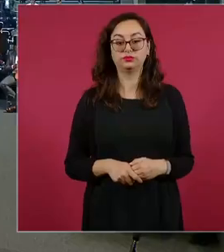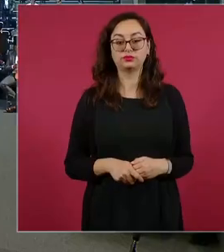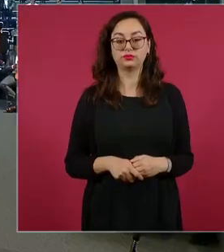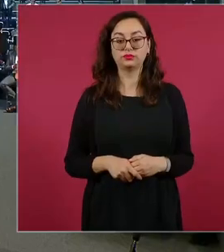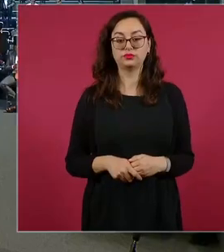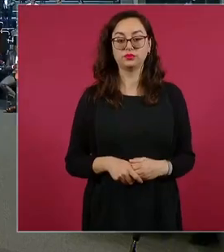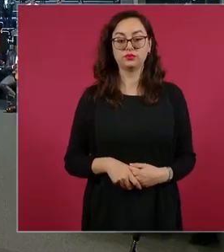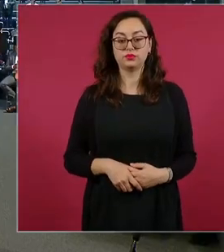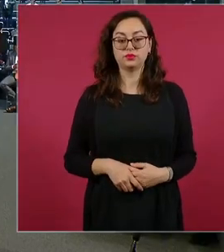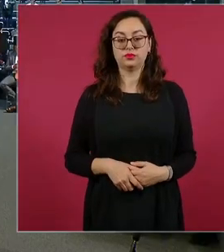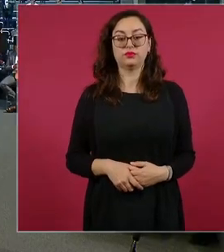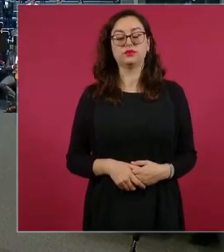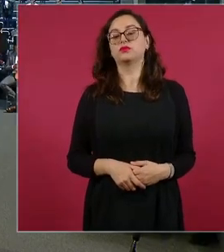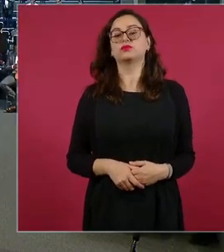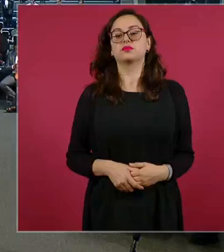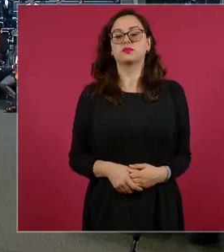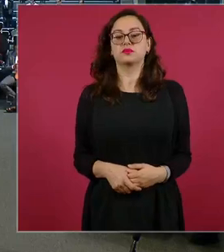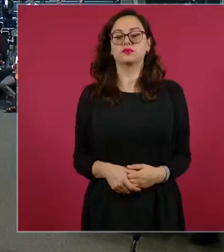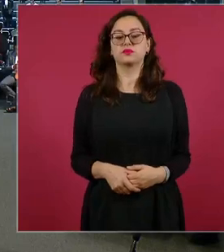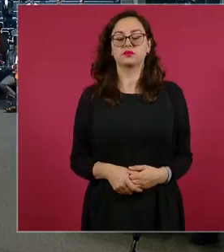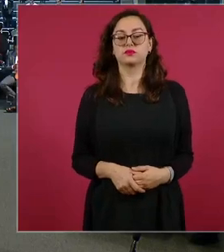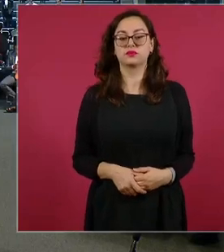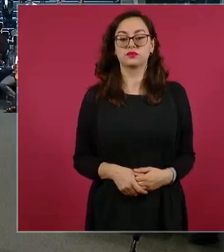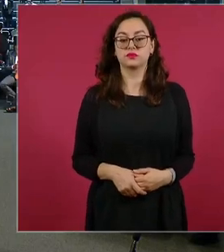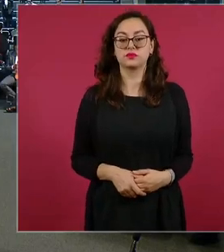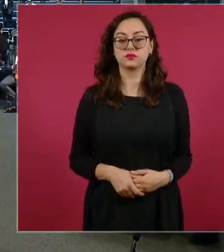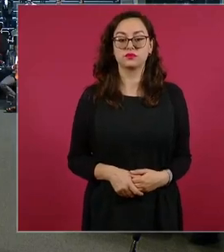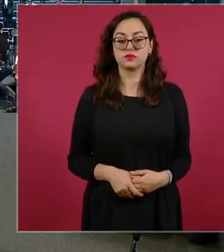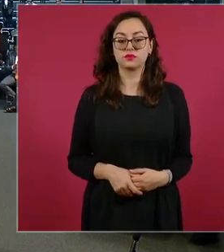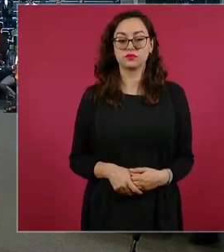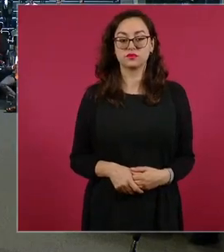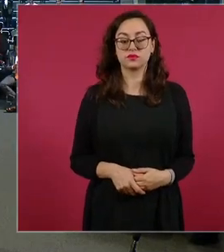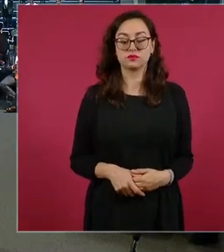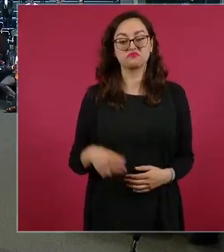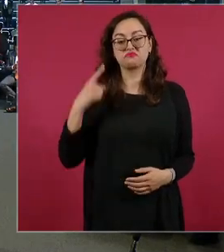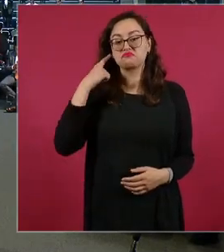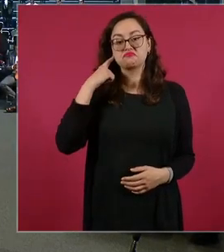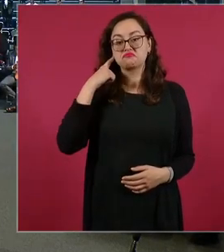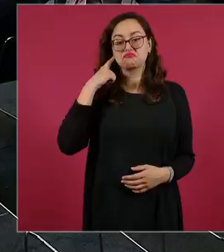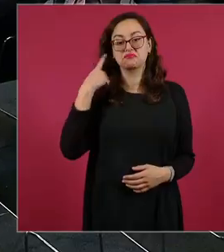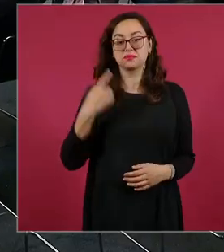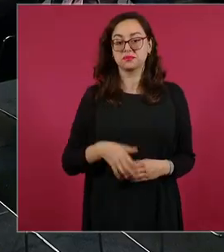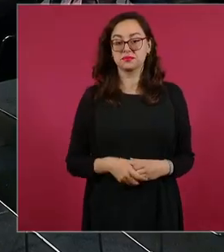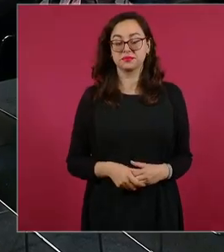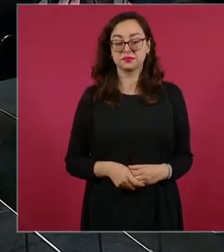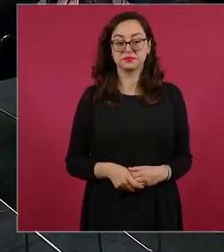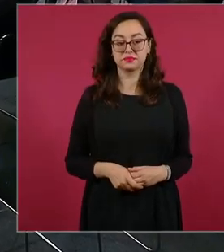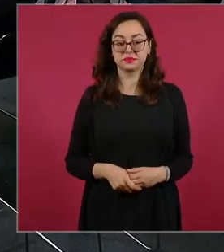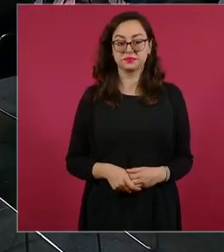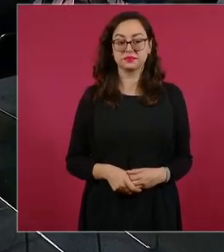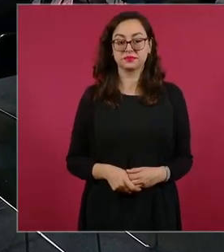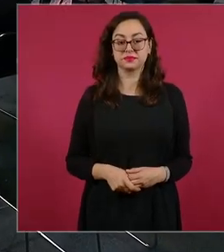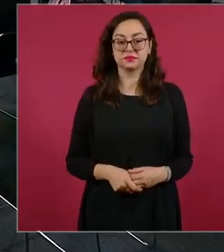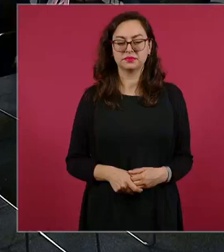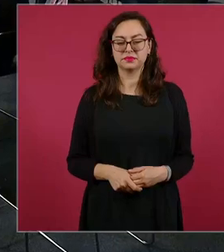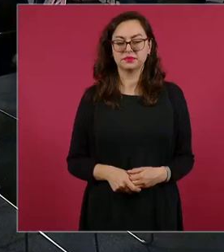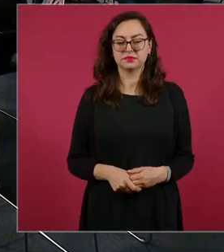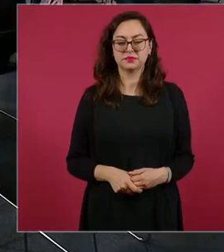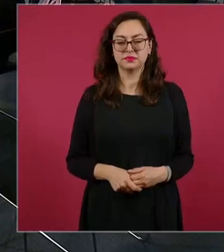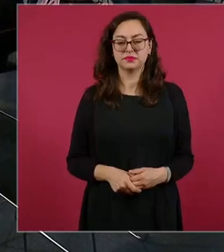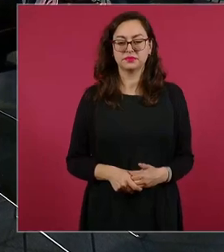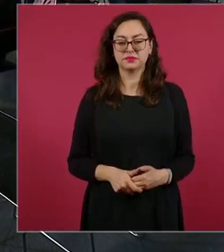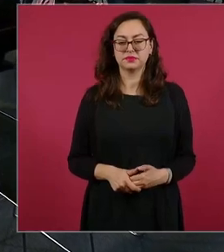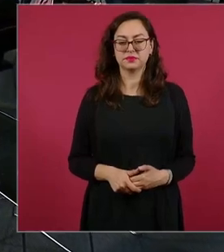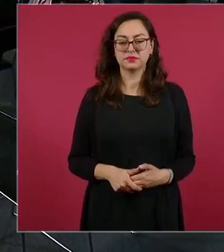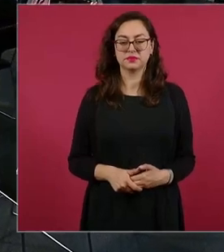De Informe De Un Informe De La De Estados Unidos Donde Se Establece Claramente Cuáles